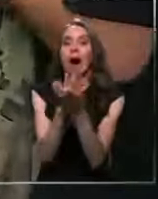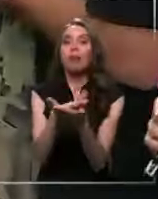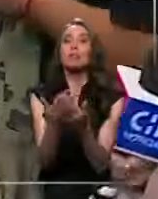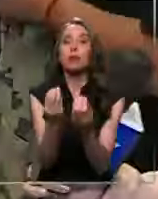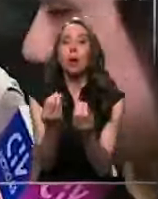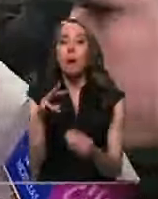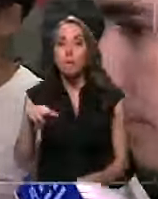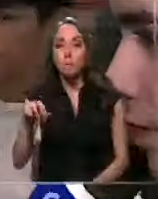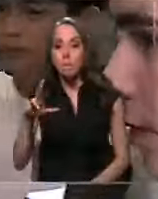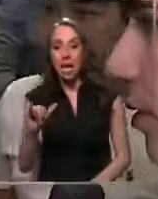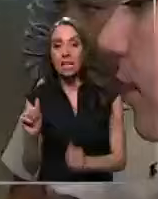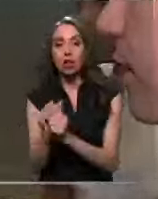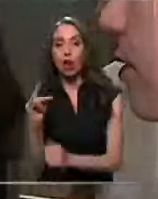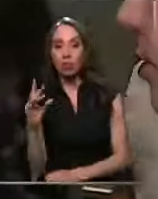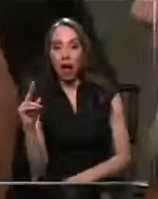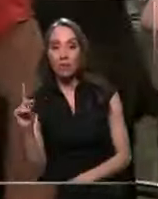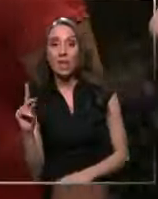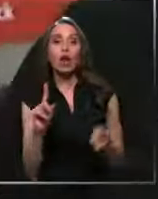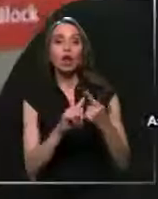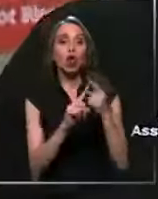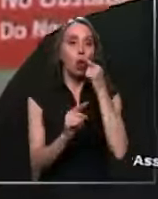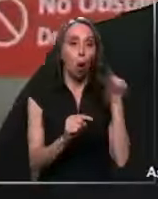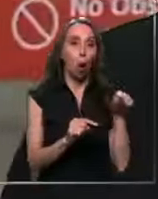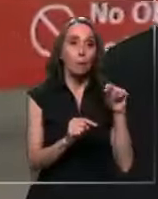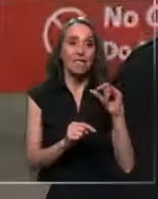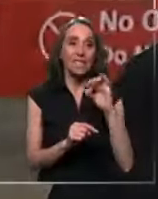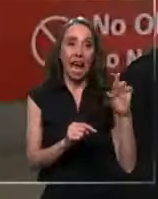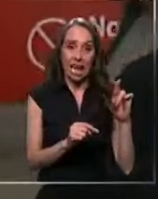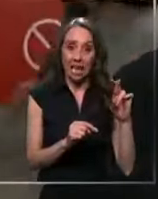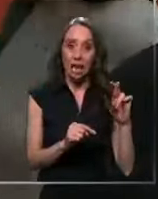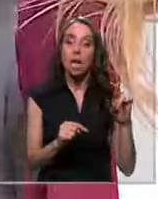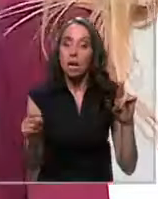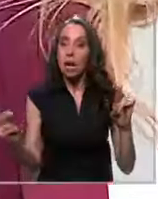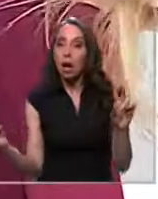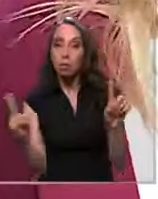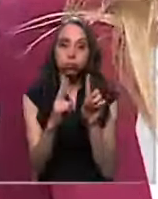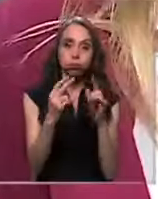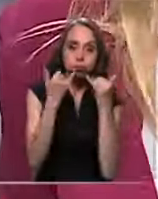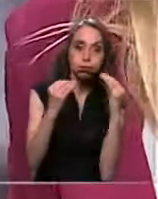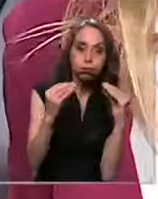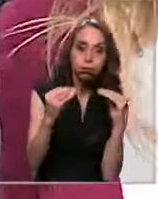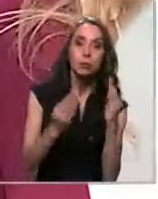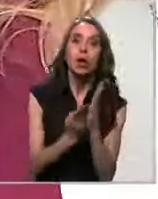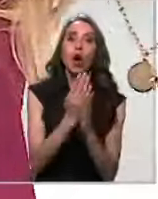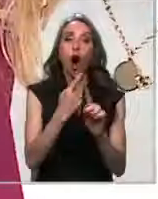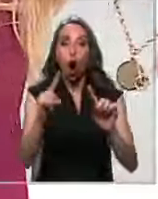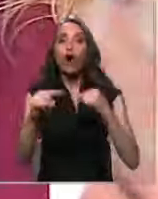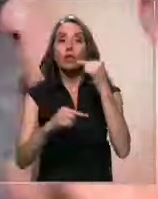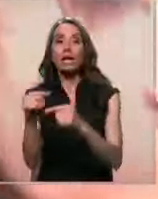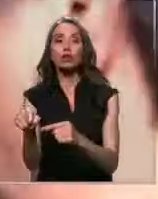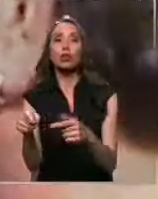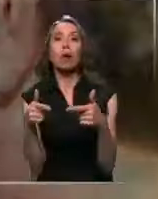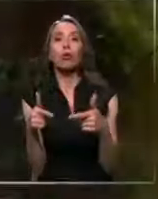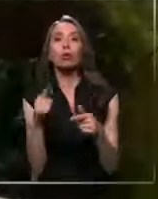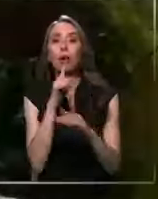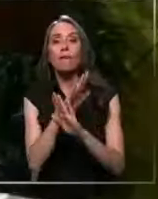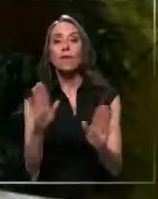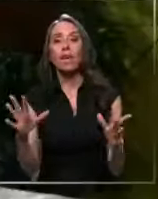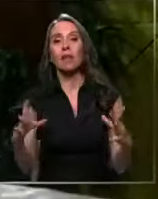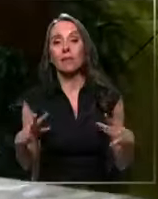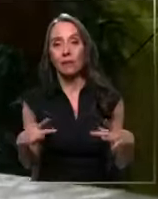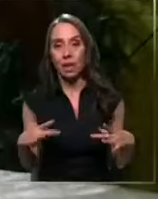Mary junto a David se contactaron con Tyler y así se empezó a construir esta otra historia, una que afortunadamente tiene un final